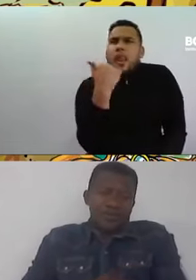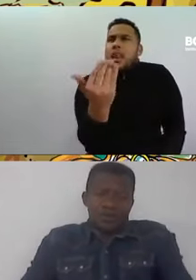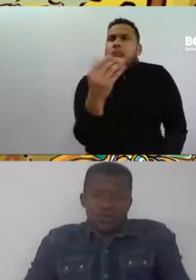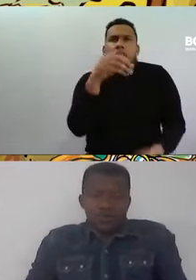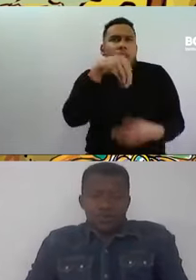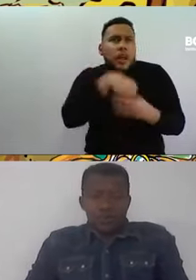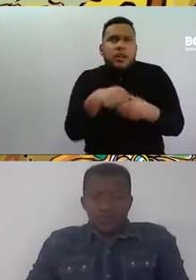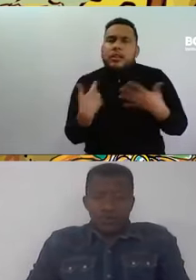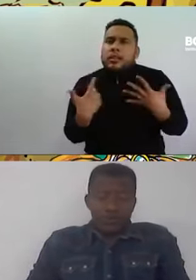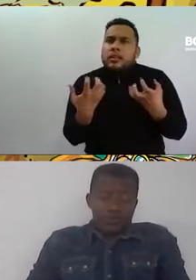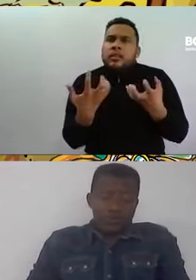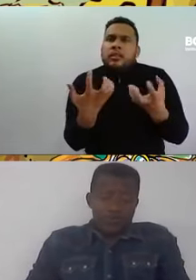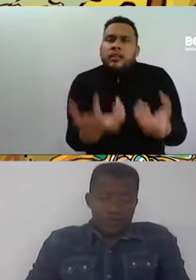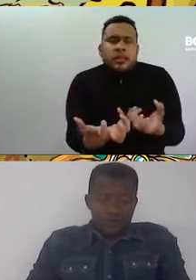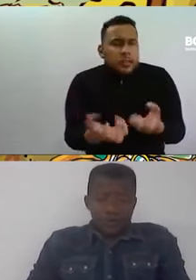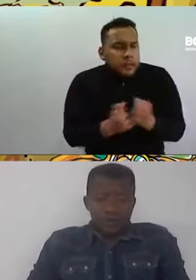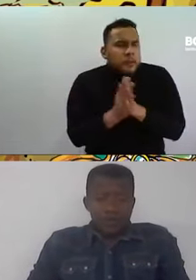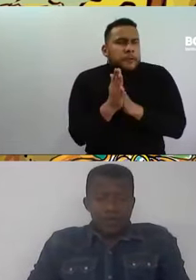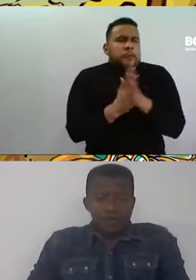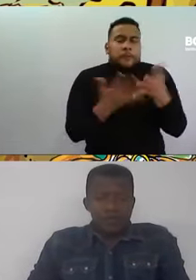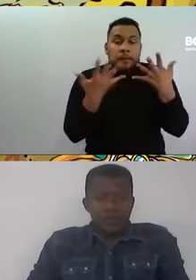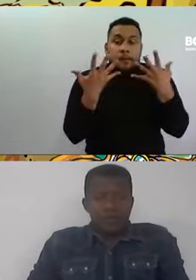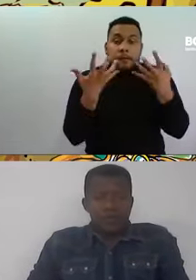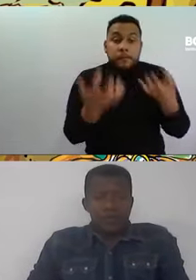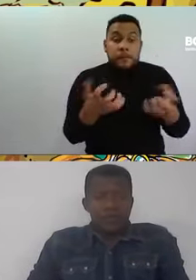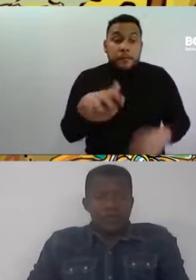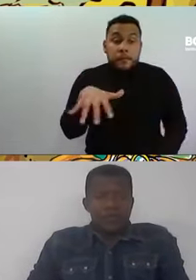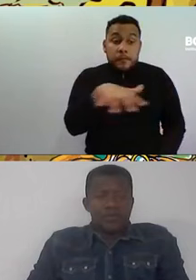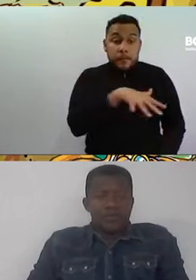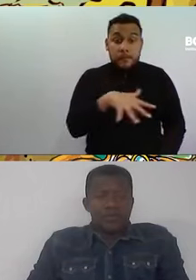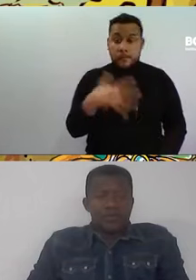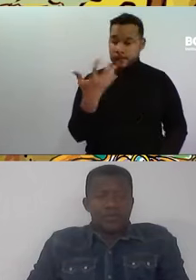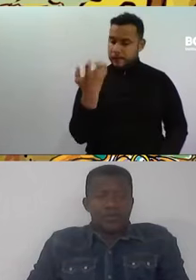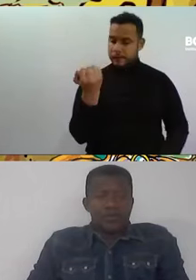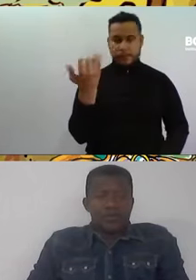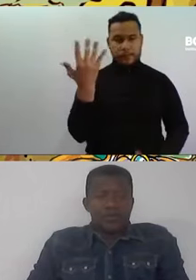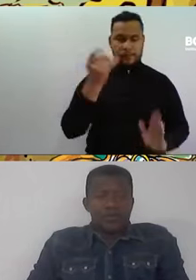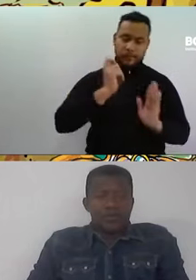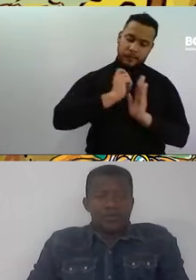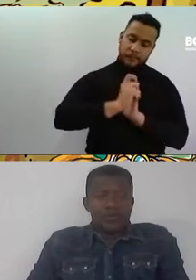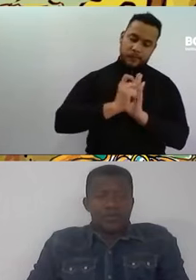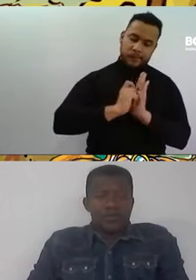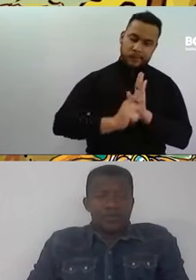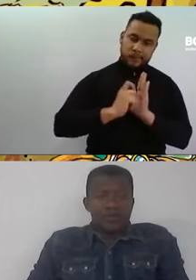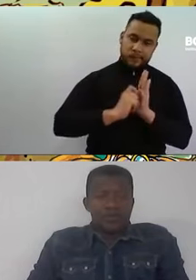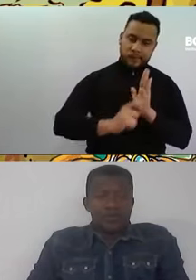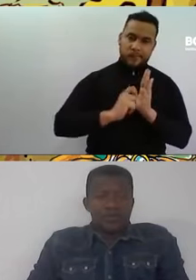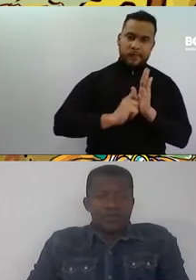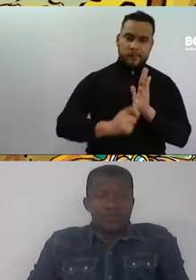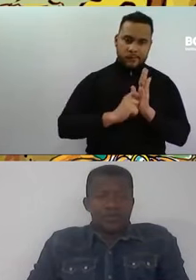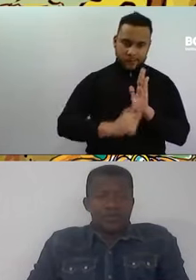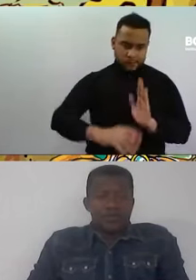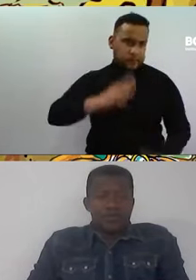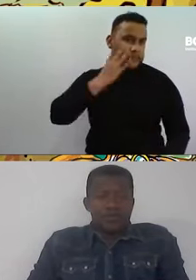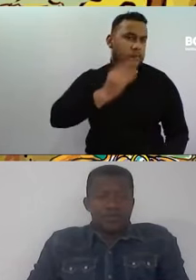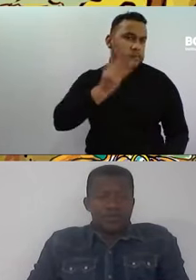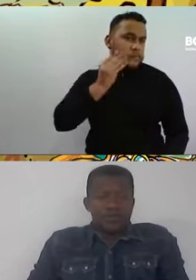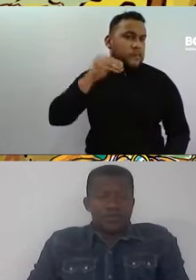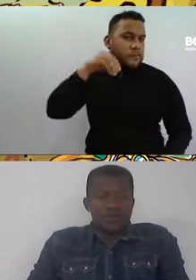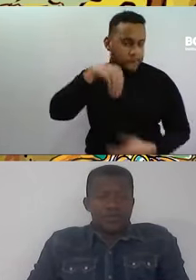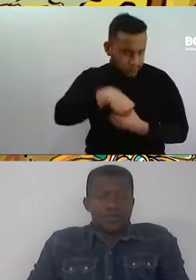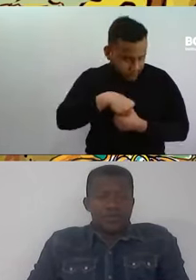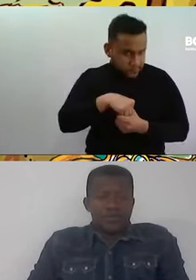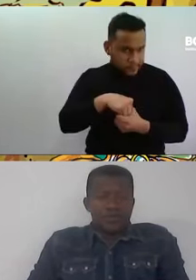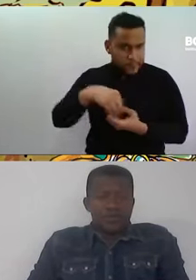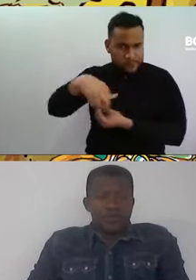esa gana, ese deseo de poner en ese puño y letra todo lo que se vivencia en Palenque. Regina, ¿qué